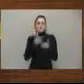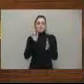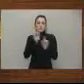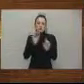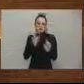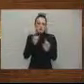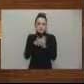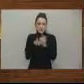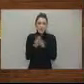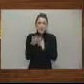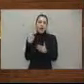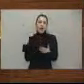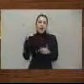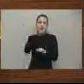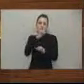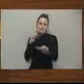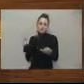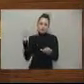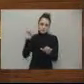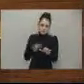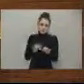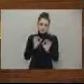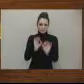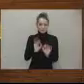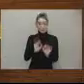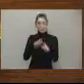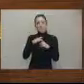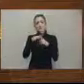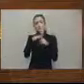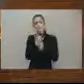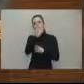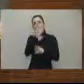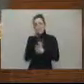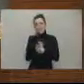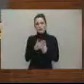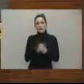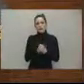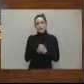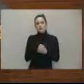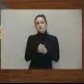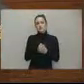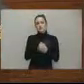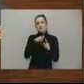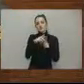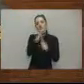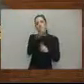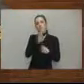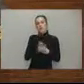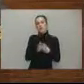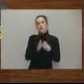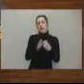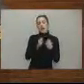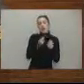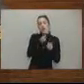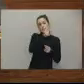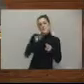desde hace unos cuantos años. En una situación similar se encuentra la evolución del número de usuarios del